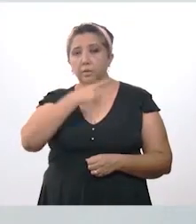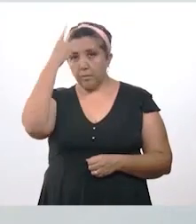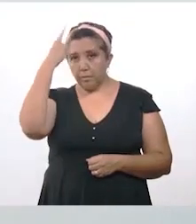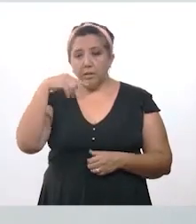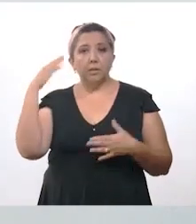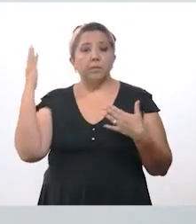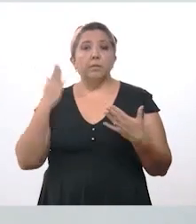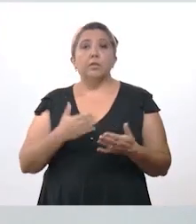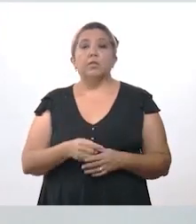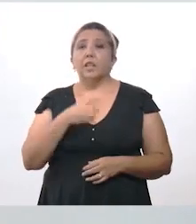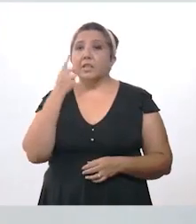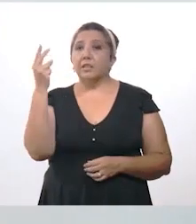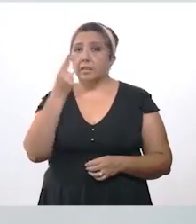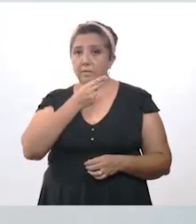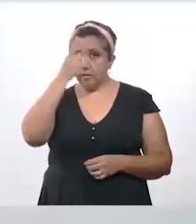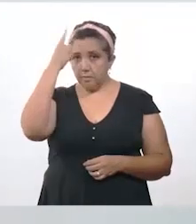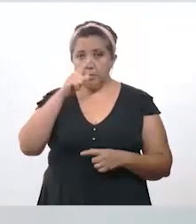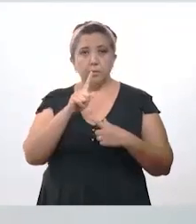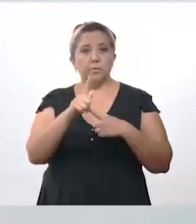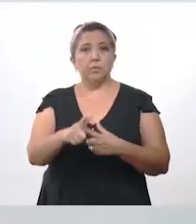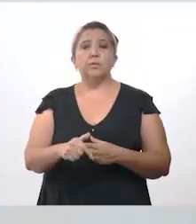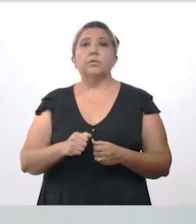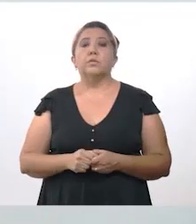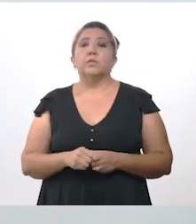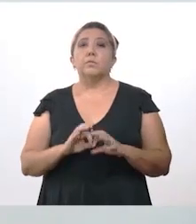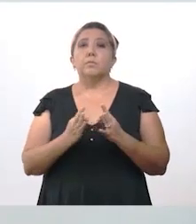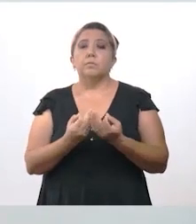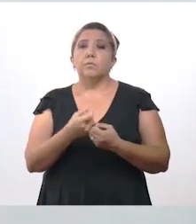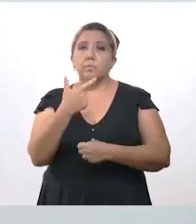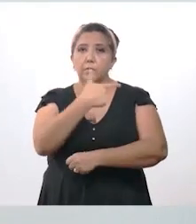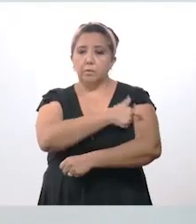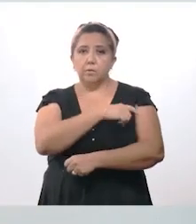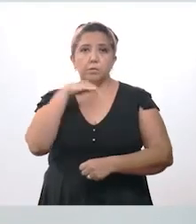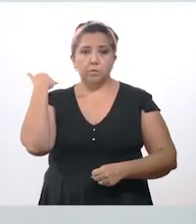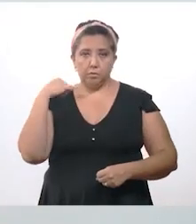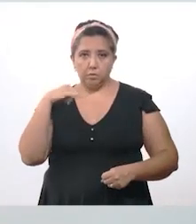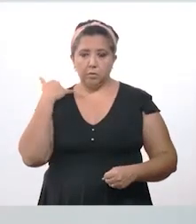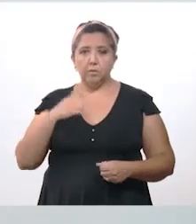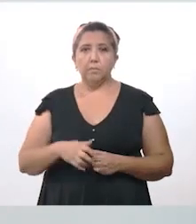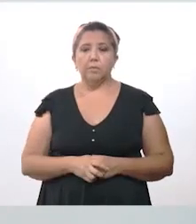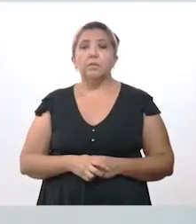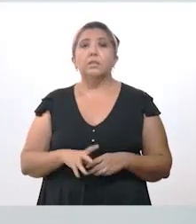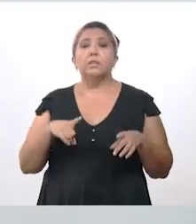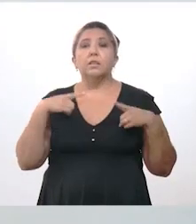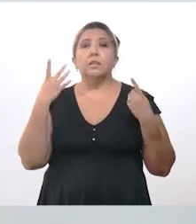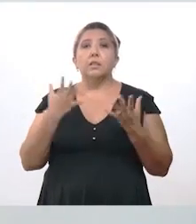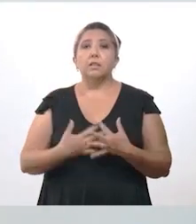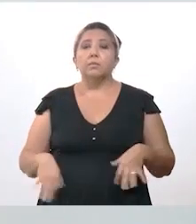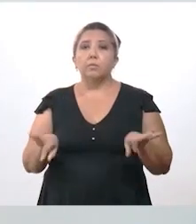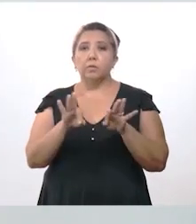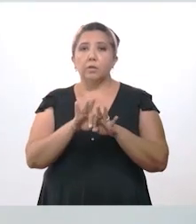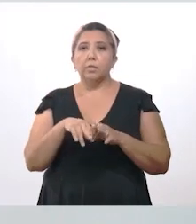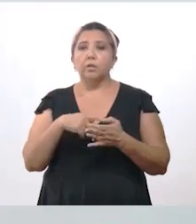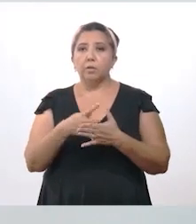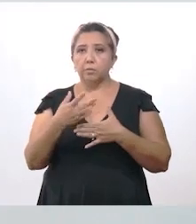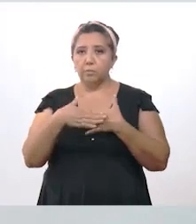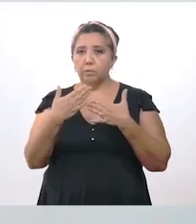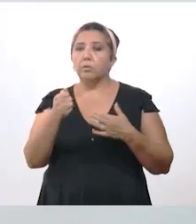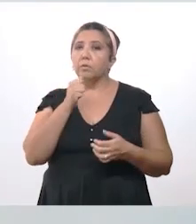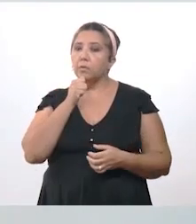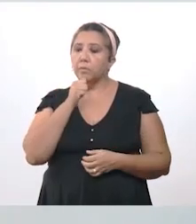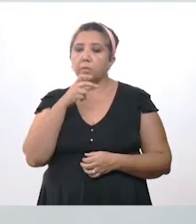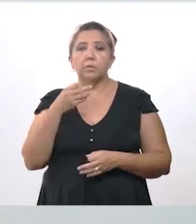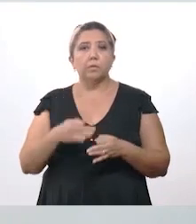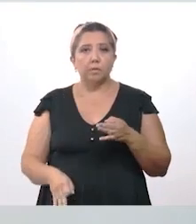para el envío de las dosis necesarias para continuar con los esquemas de vacunación en Yucatán. Se le dará prioridad a los procesos aún